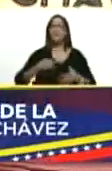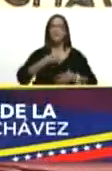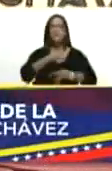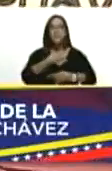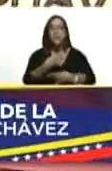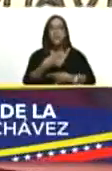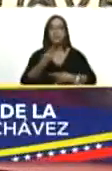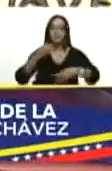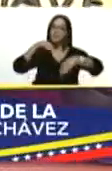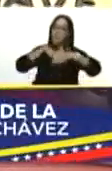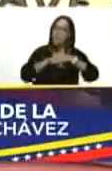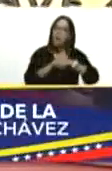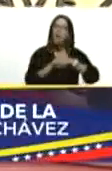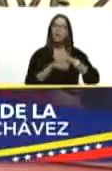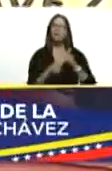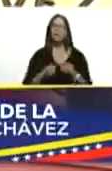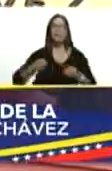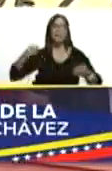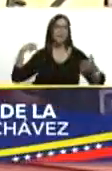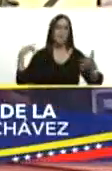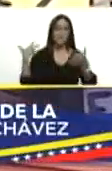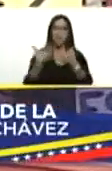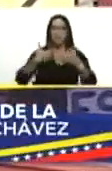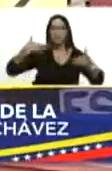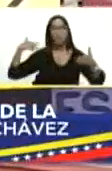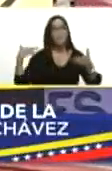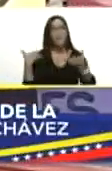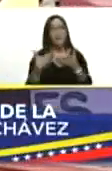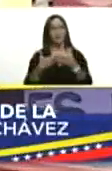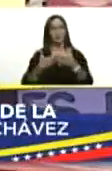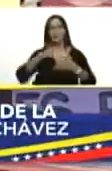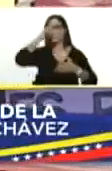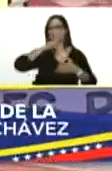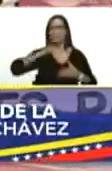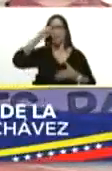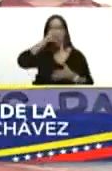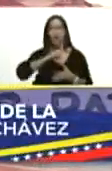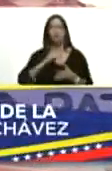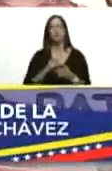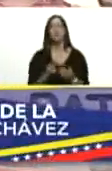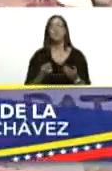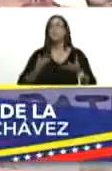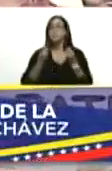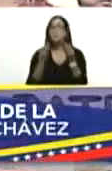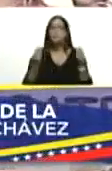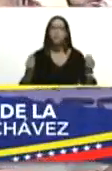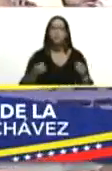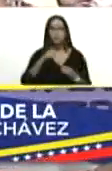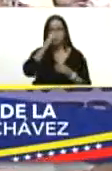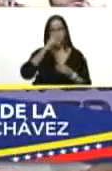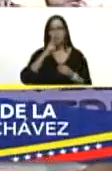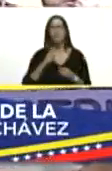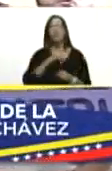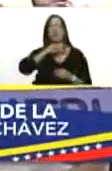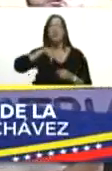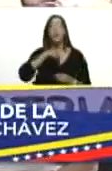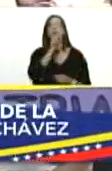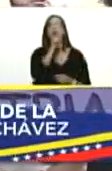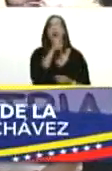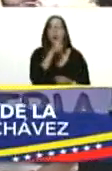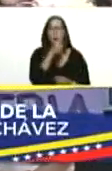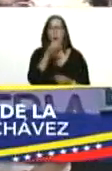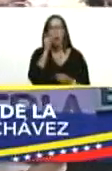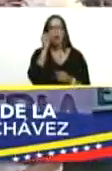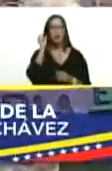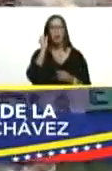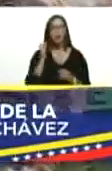acumuladas de generaciones, de décadas y de siglos de nuestros abuelos y nuestras abuelas,